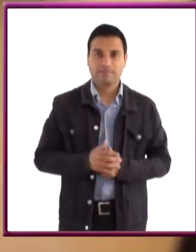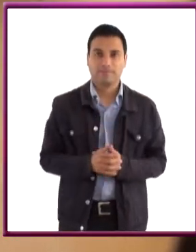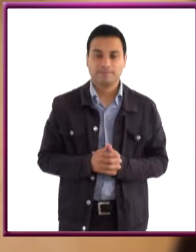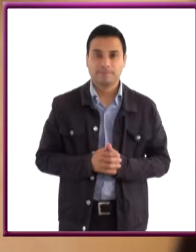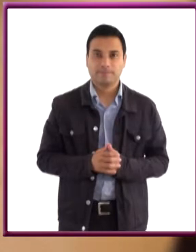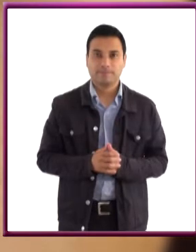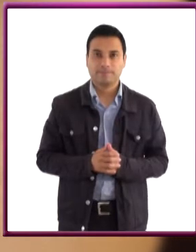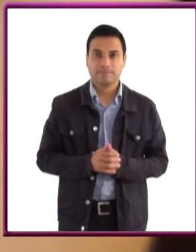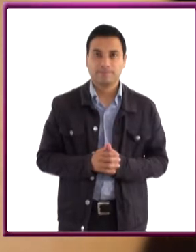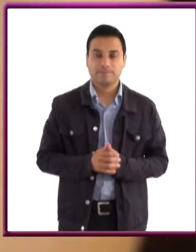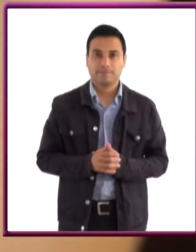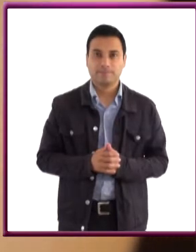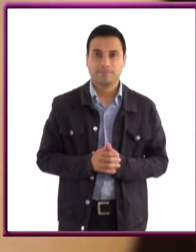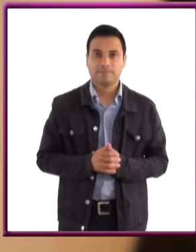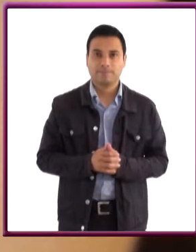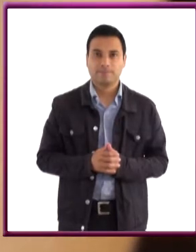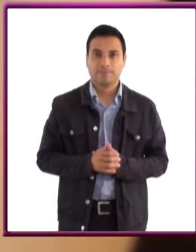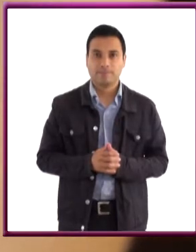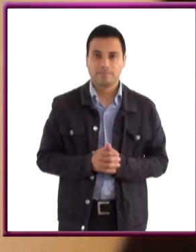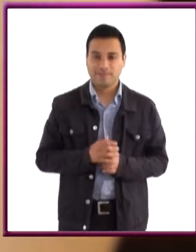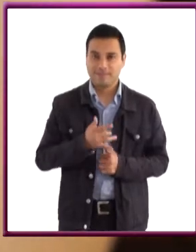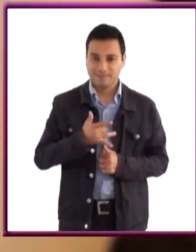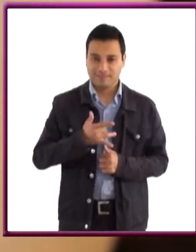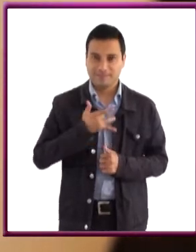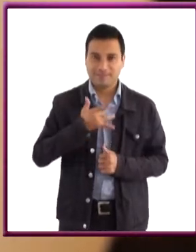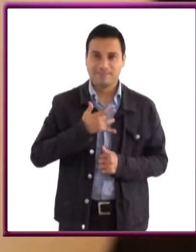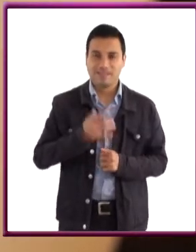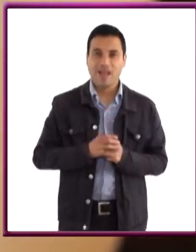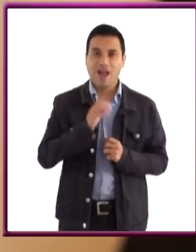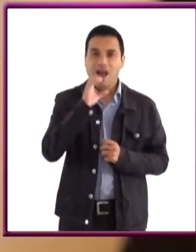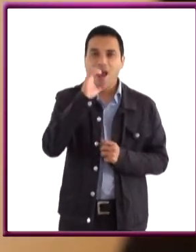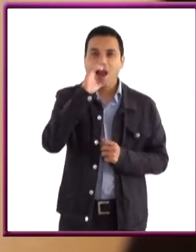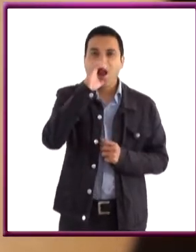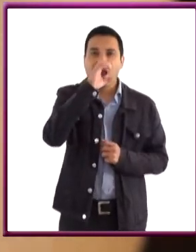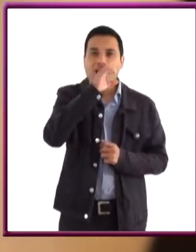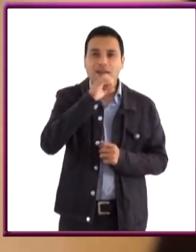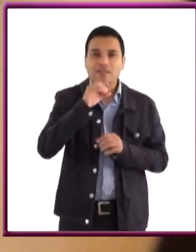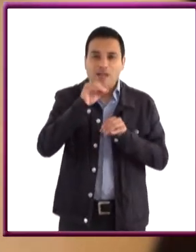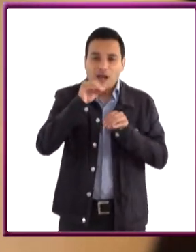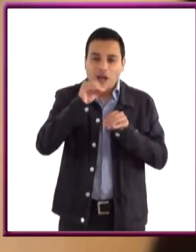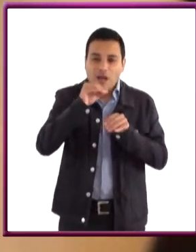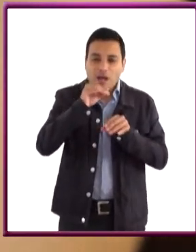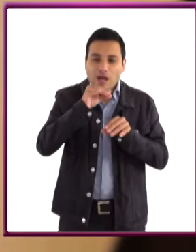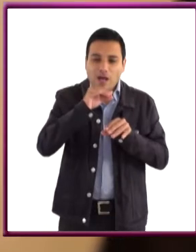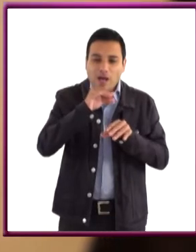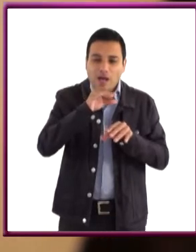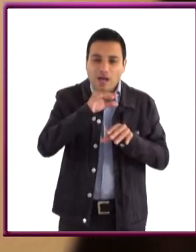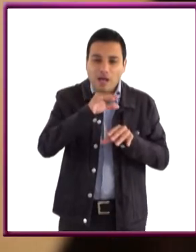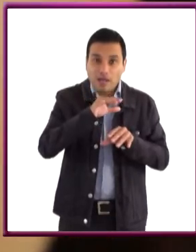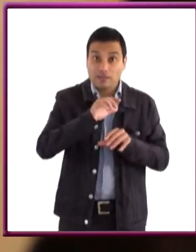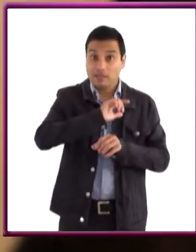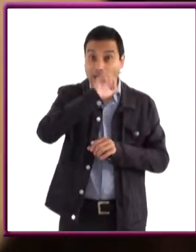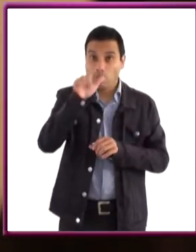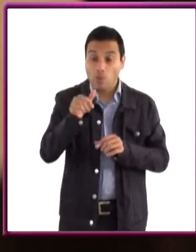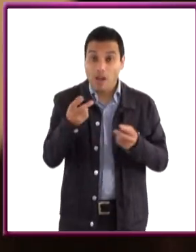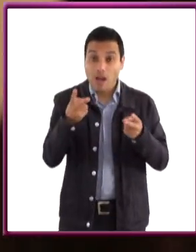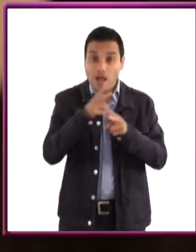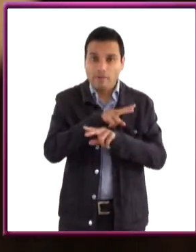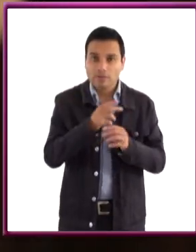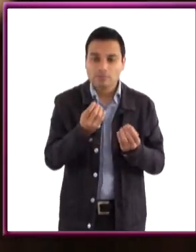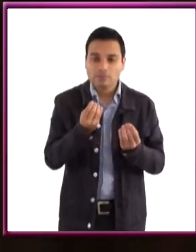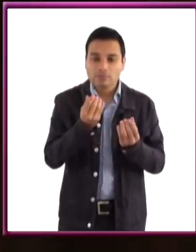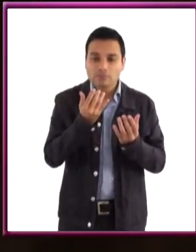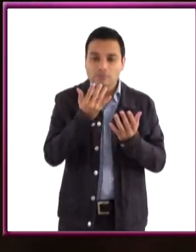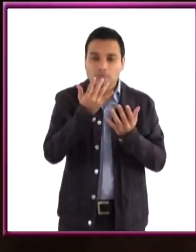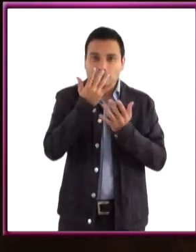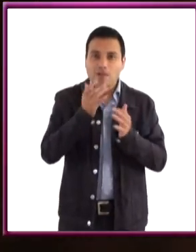Nota cómo es un poco más cálido a medida que sale y un poco más fresco